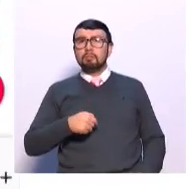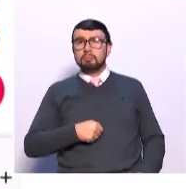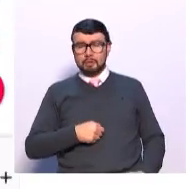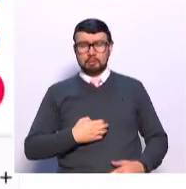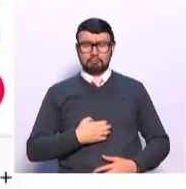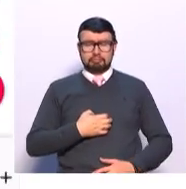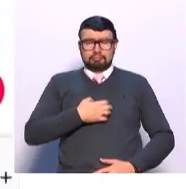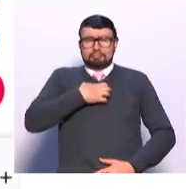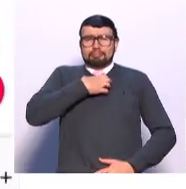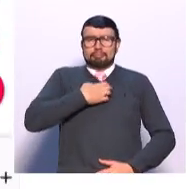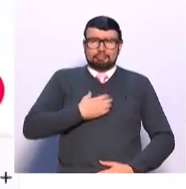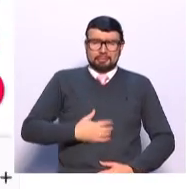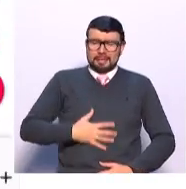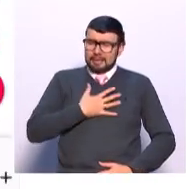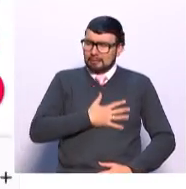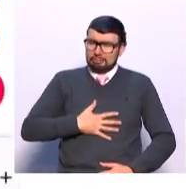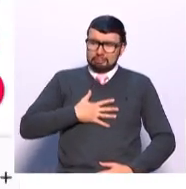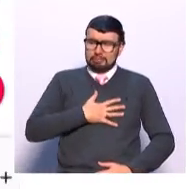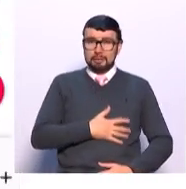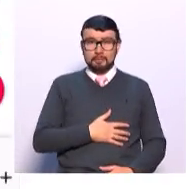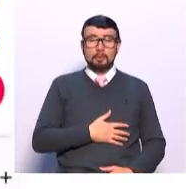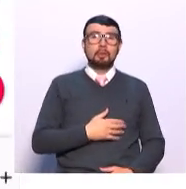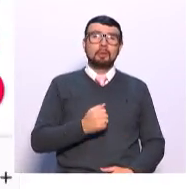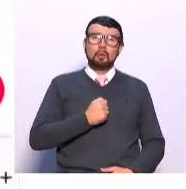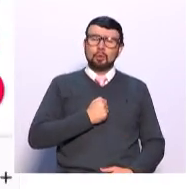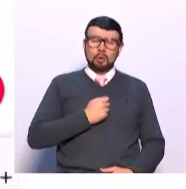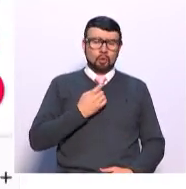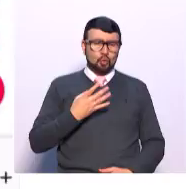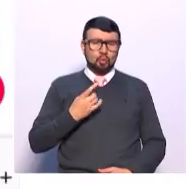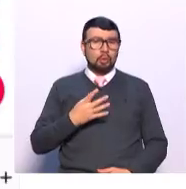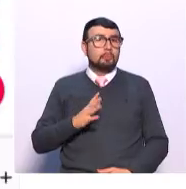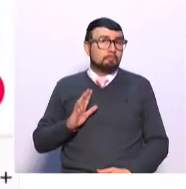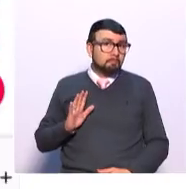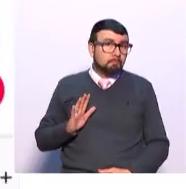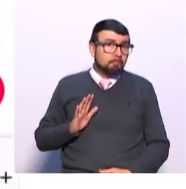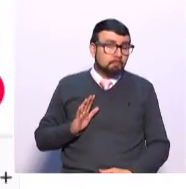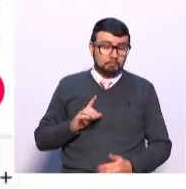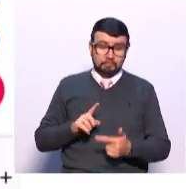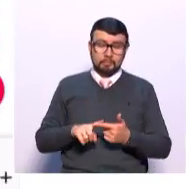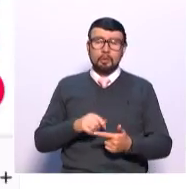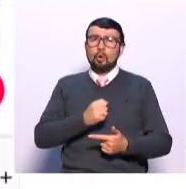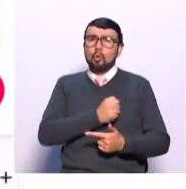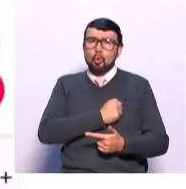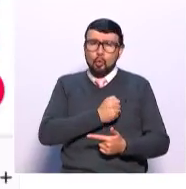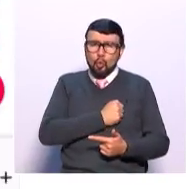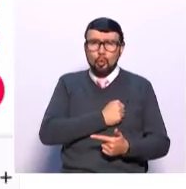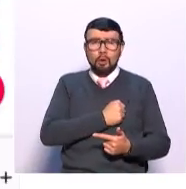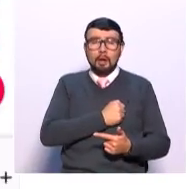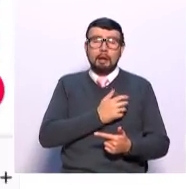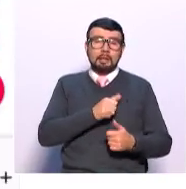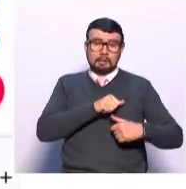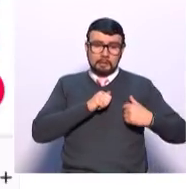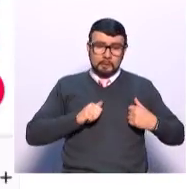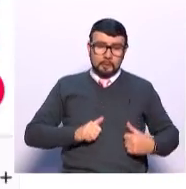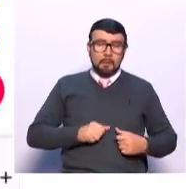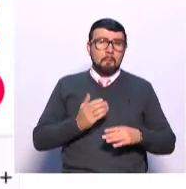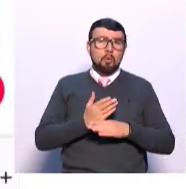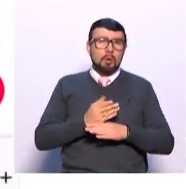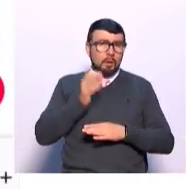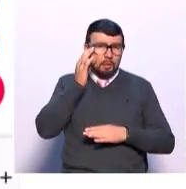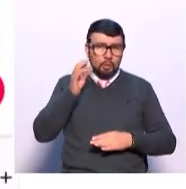gastroesofágico se lee mucho el pecho en el corazón puede haber un problema en estos vasitos